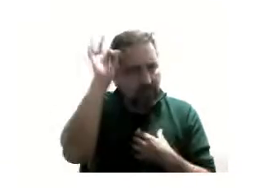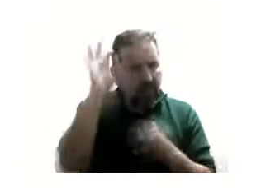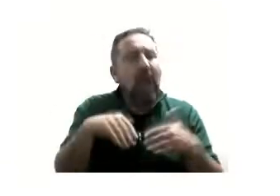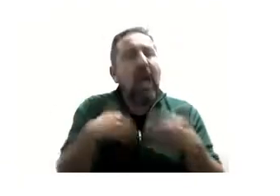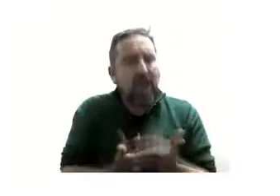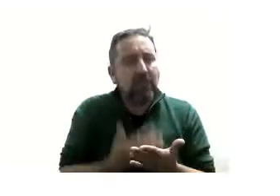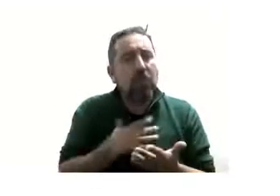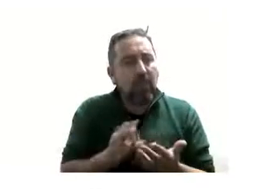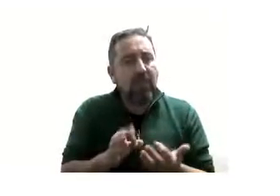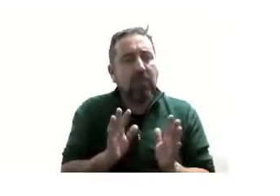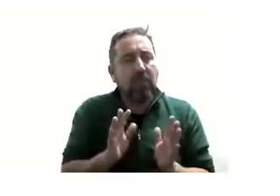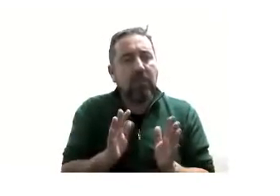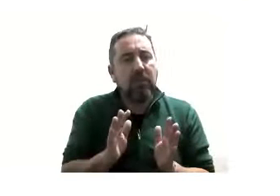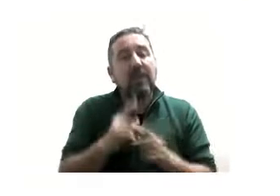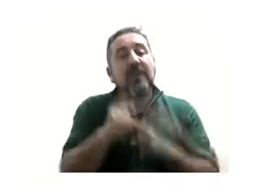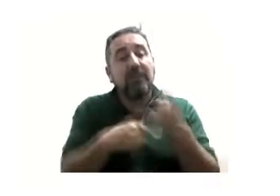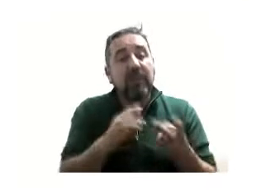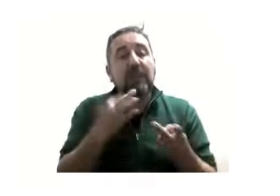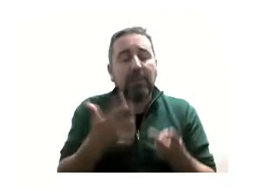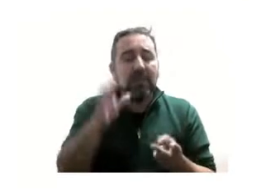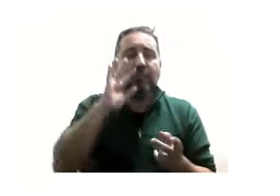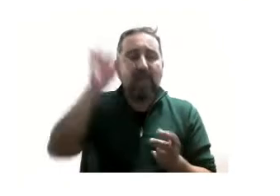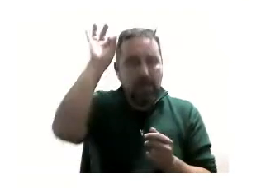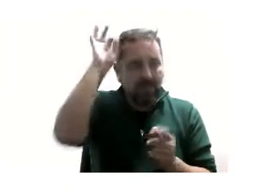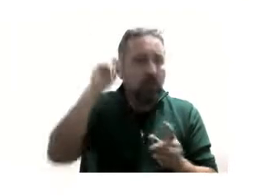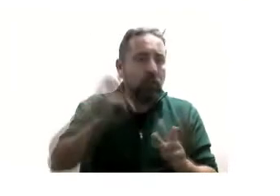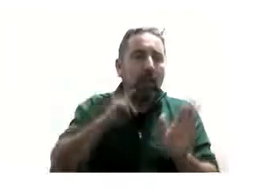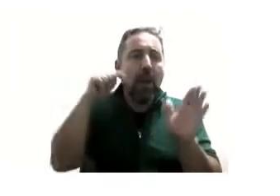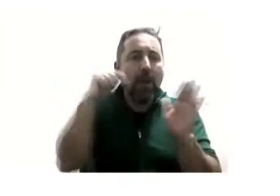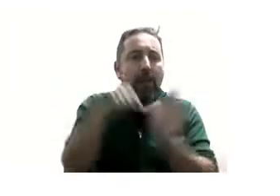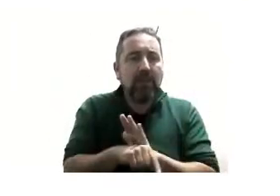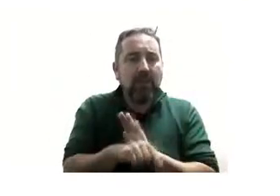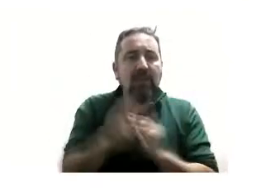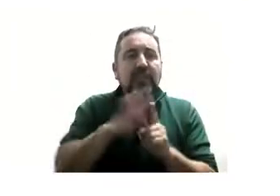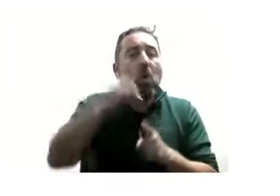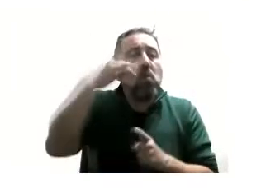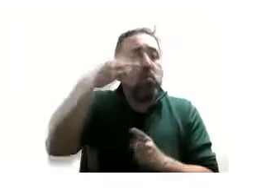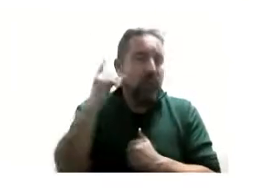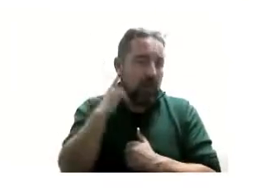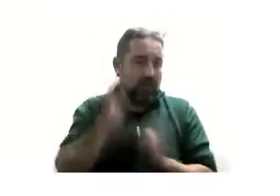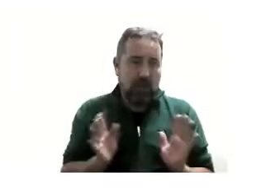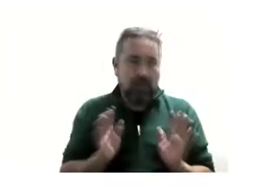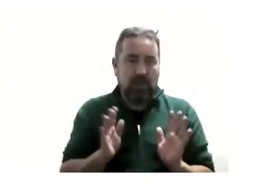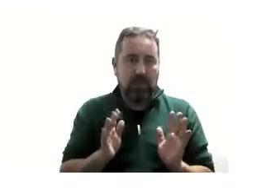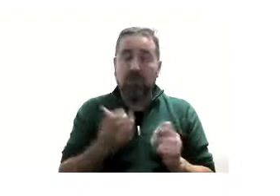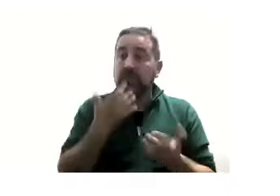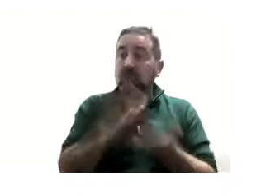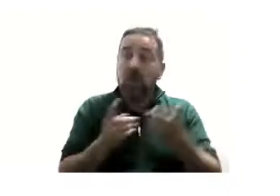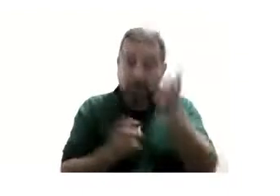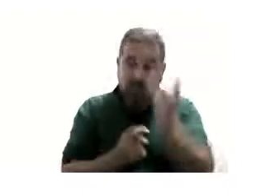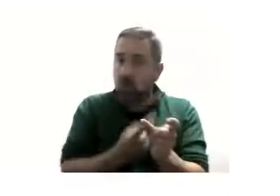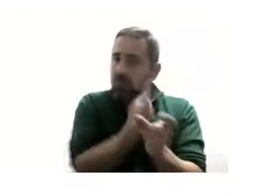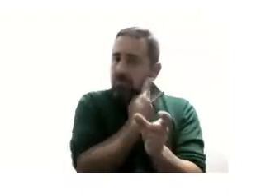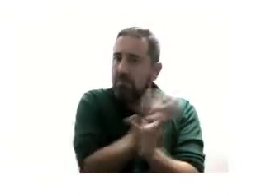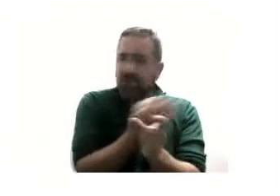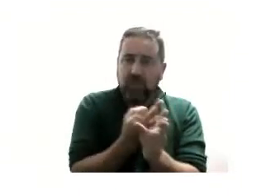poner, que sería la siguiente indicación, los implantes en la sordera profunda unilateral. Es decir, alguien que oye perfecto por un